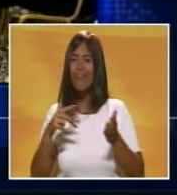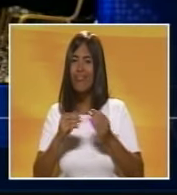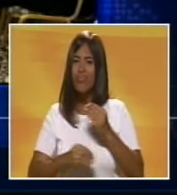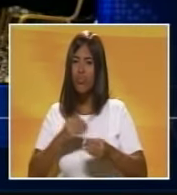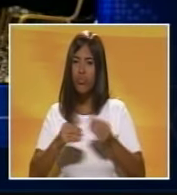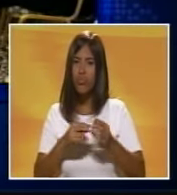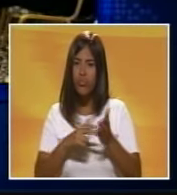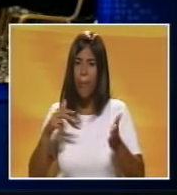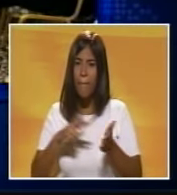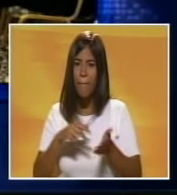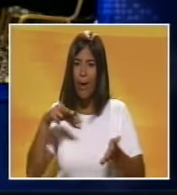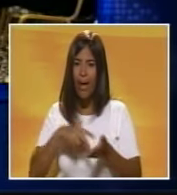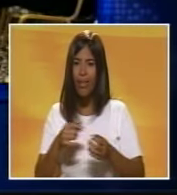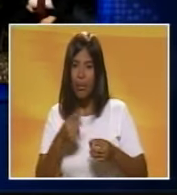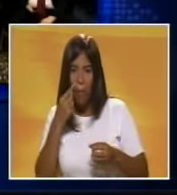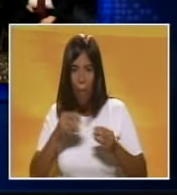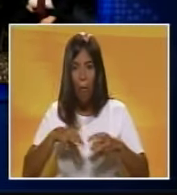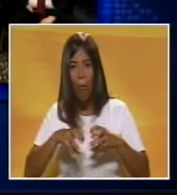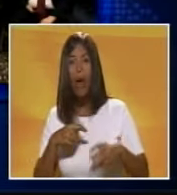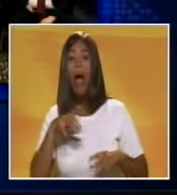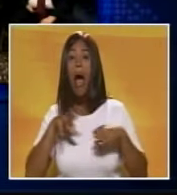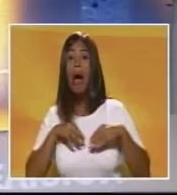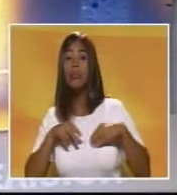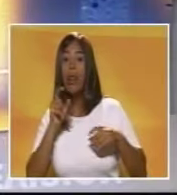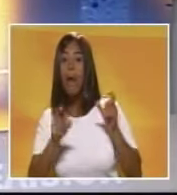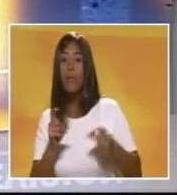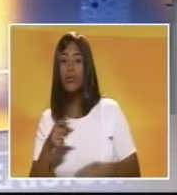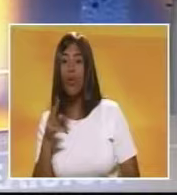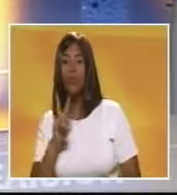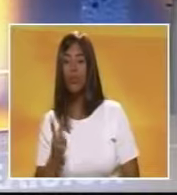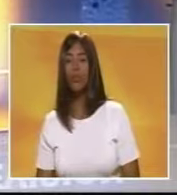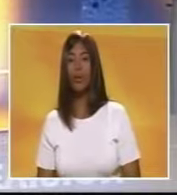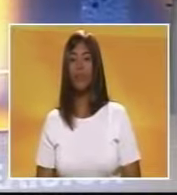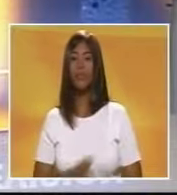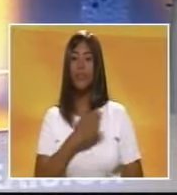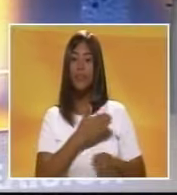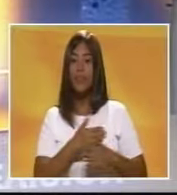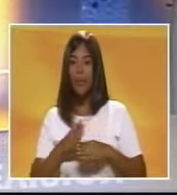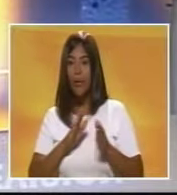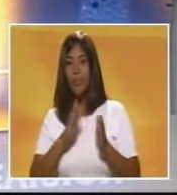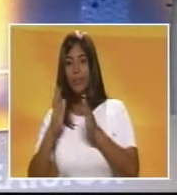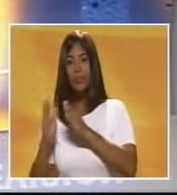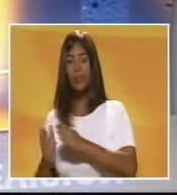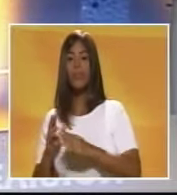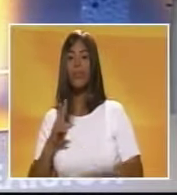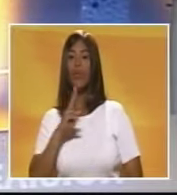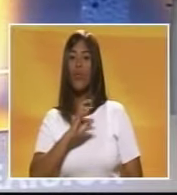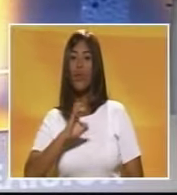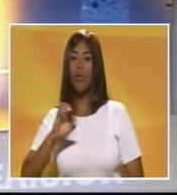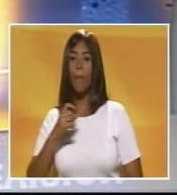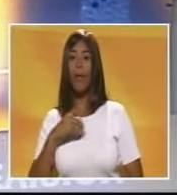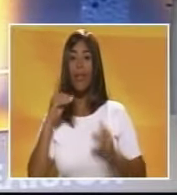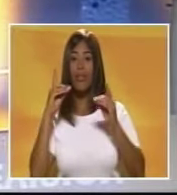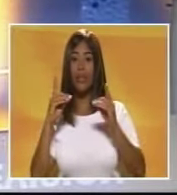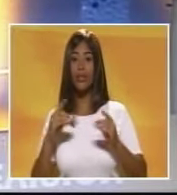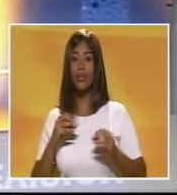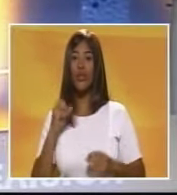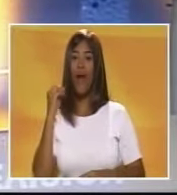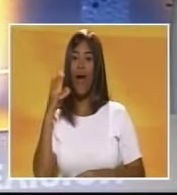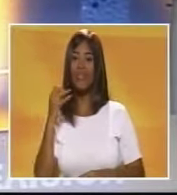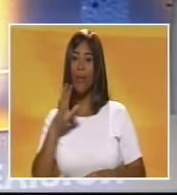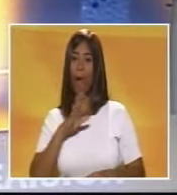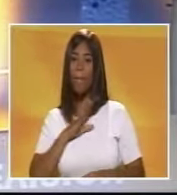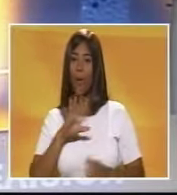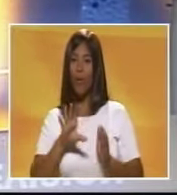si tendrá aceptación entre los usuarios. La Unión Europea afirmó que la decisión tomada por la Asamblea